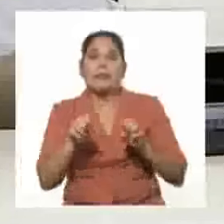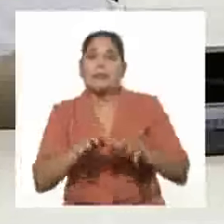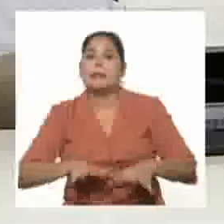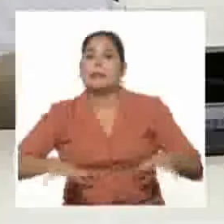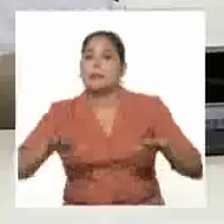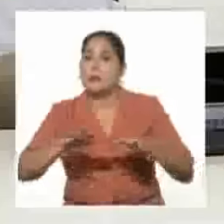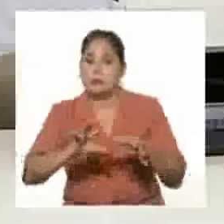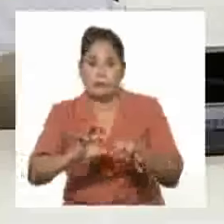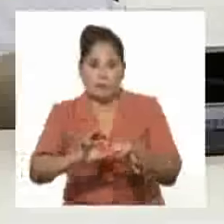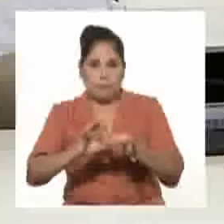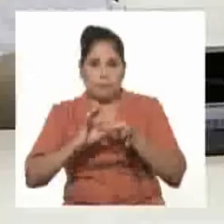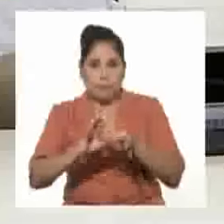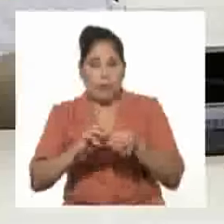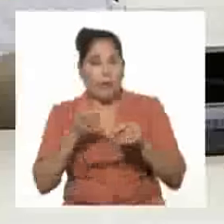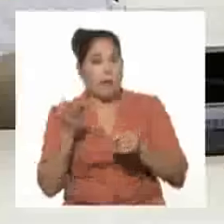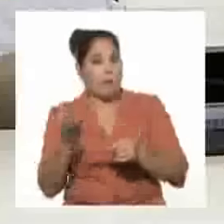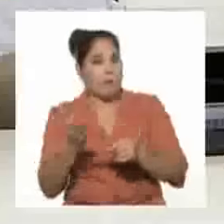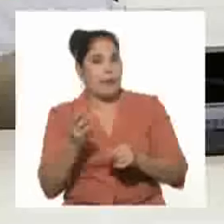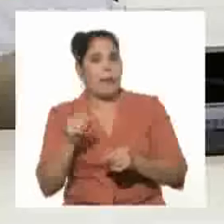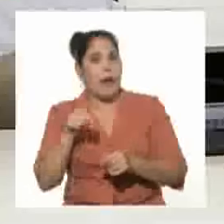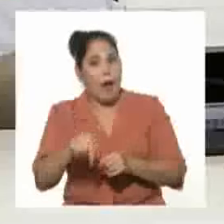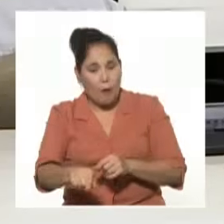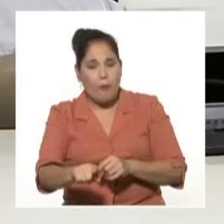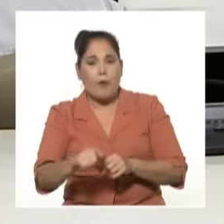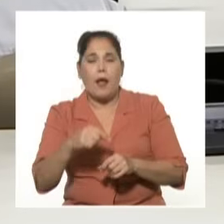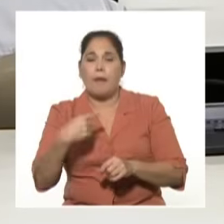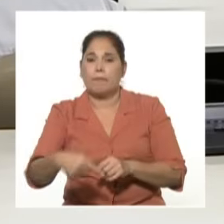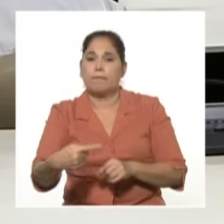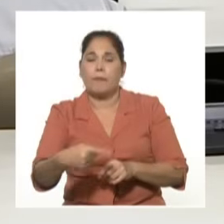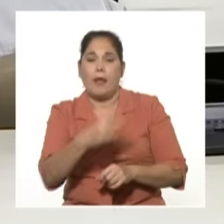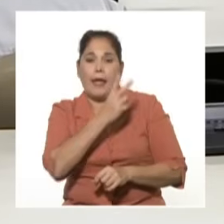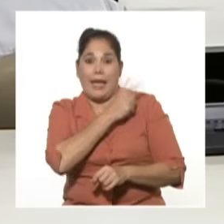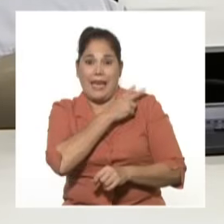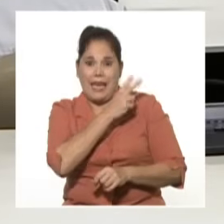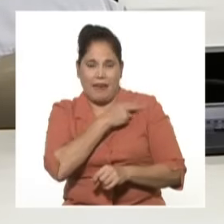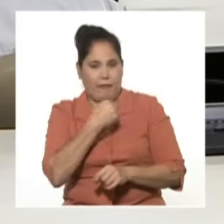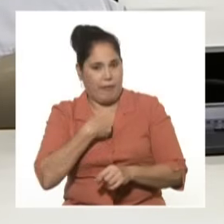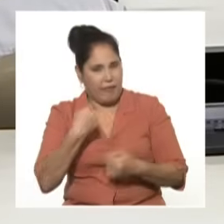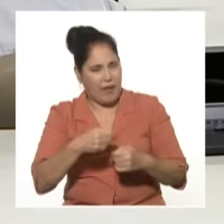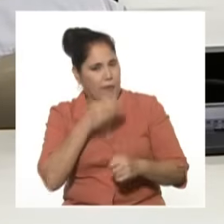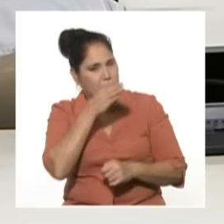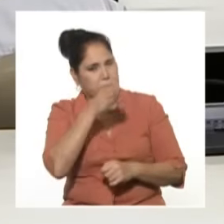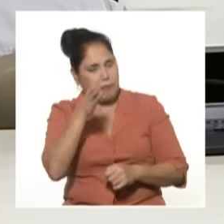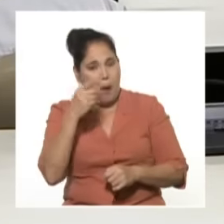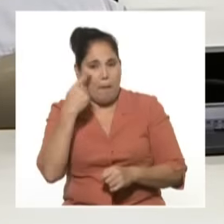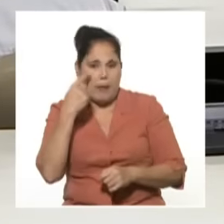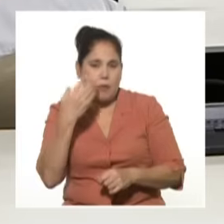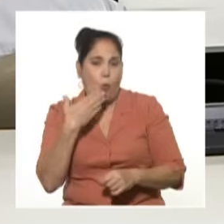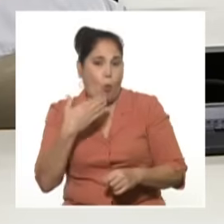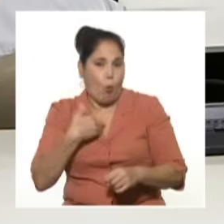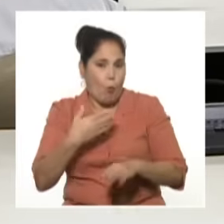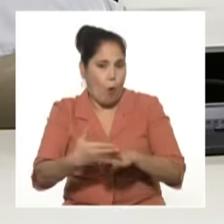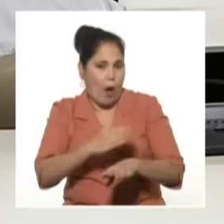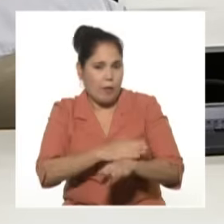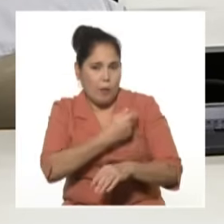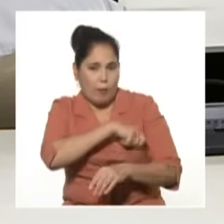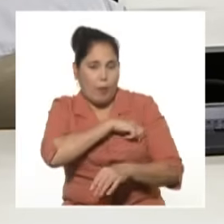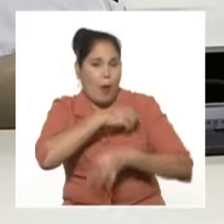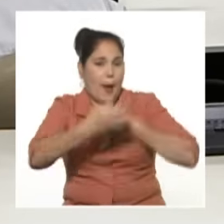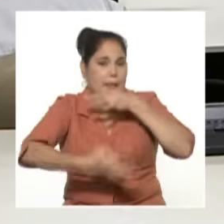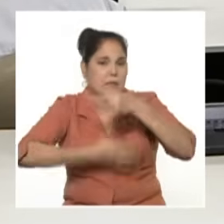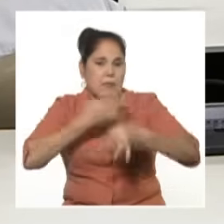crítica, demanda la intervención oportuna y sistemática de los dirigentes y cuadros para abordar ante la población